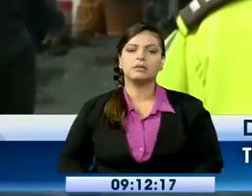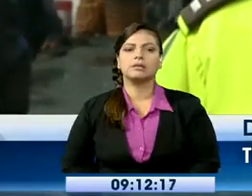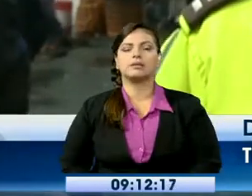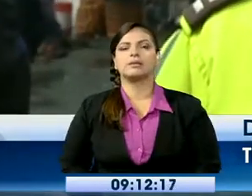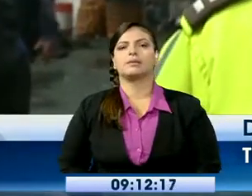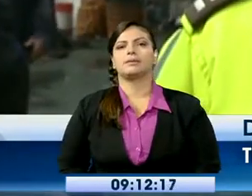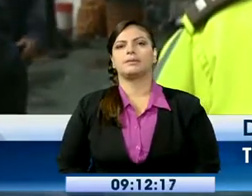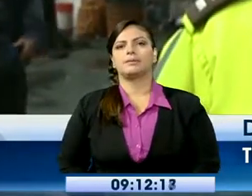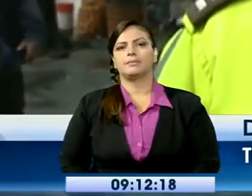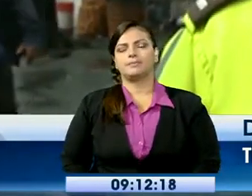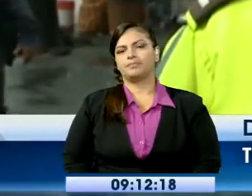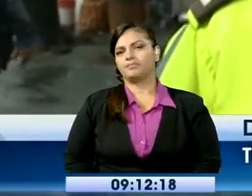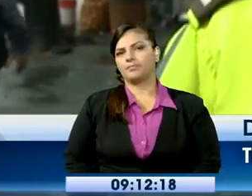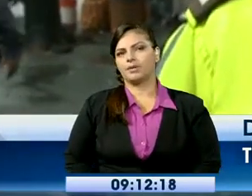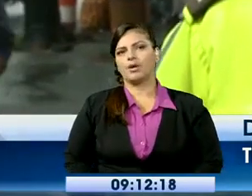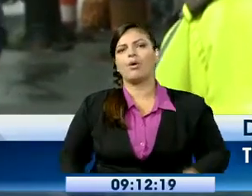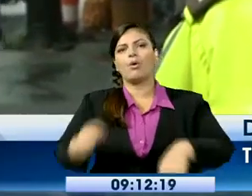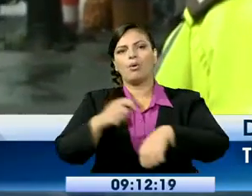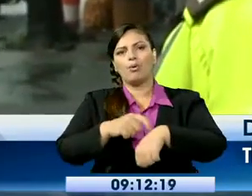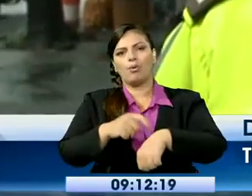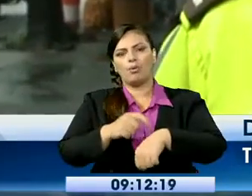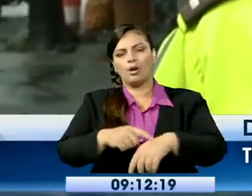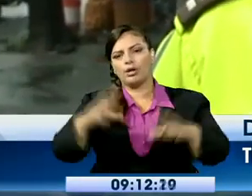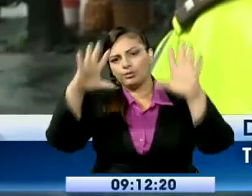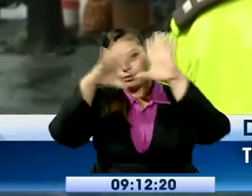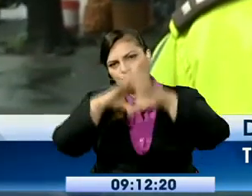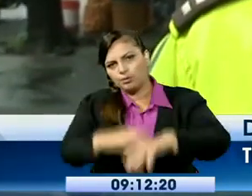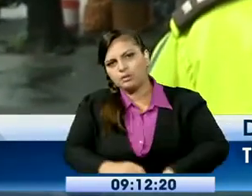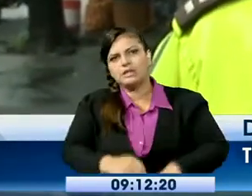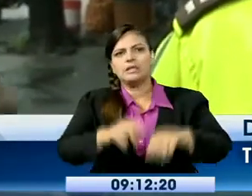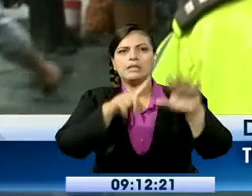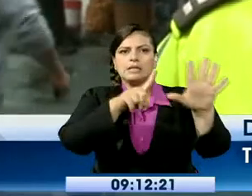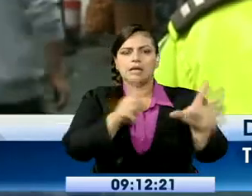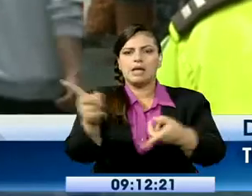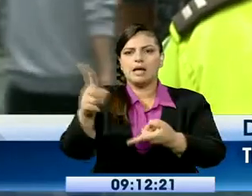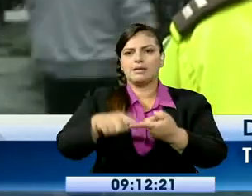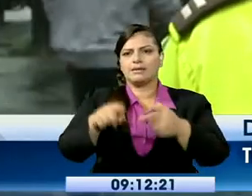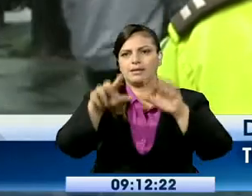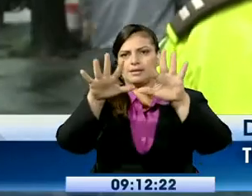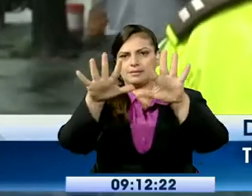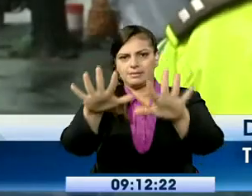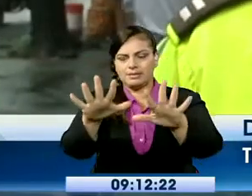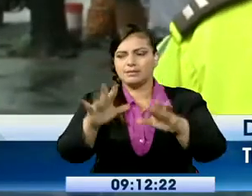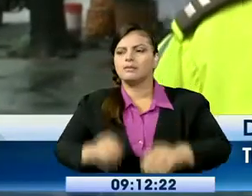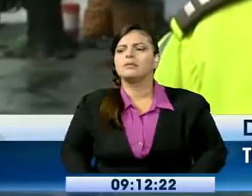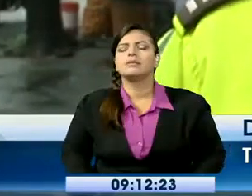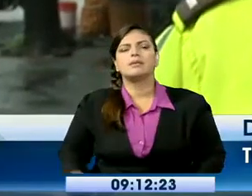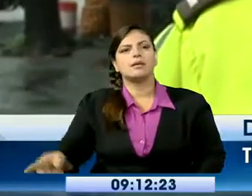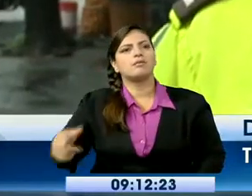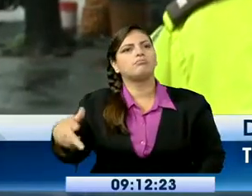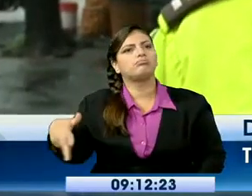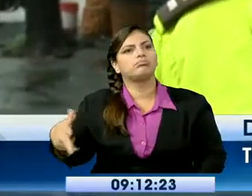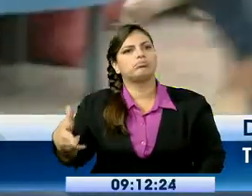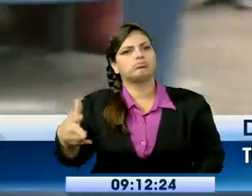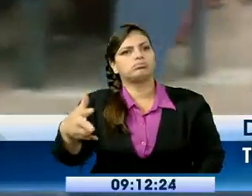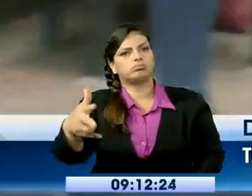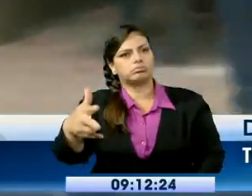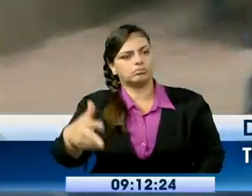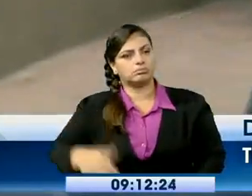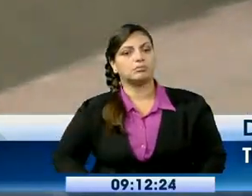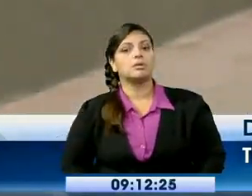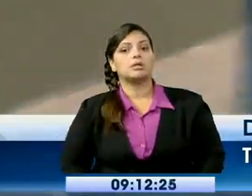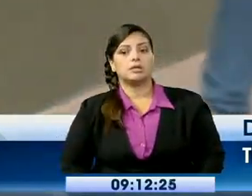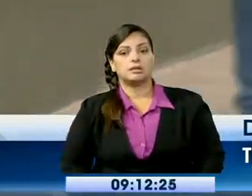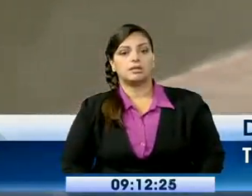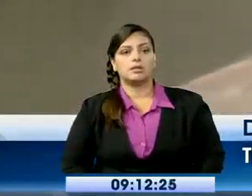o menos en horario de 6 a 10 de la noche. Por lo cual incrementamos nuestro patrullaje en esos horarios para obtener estos resultados. Según